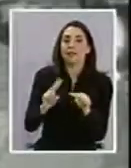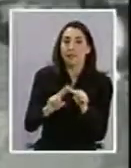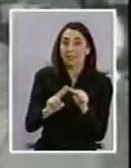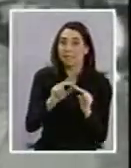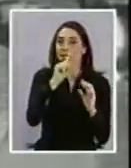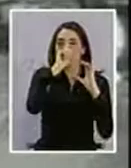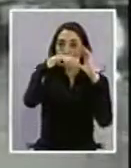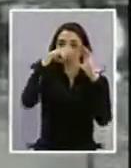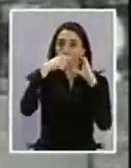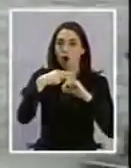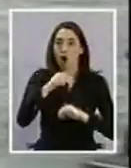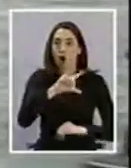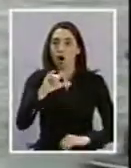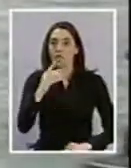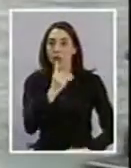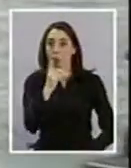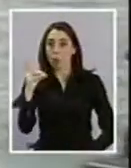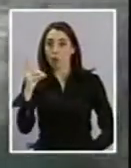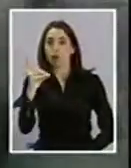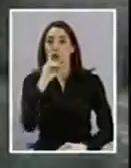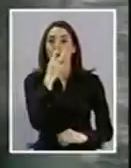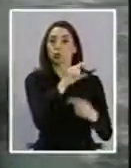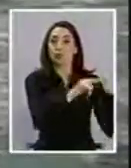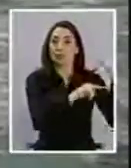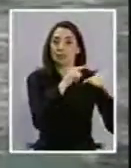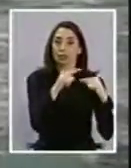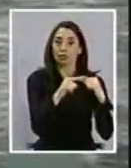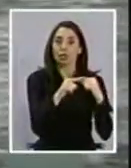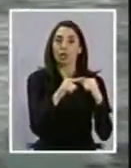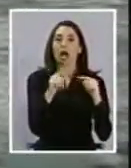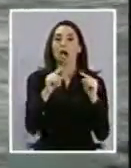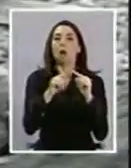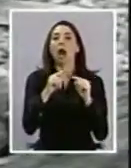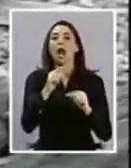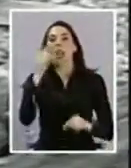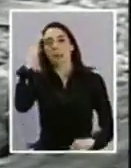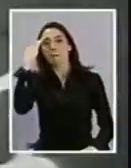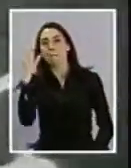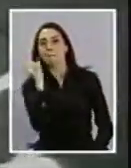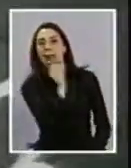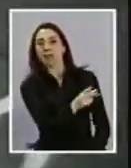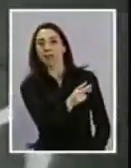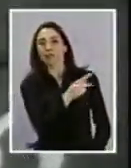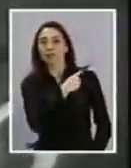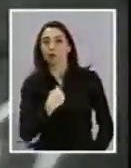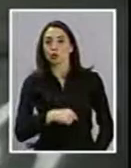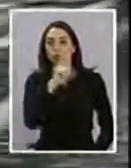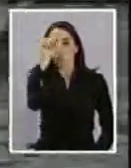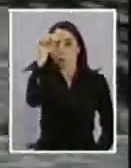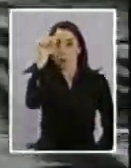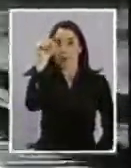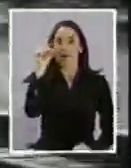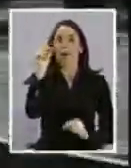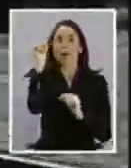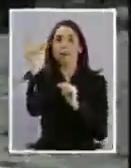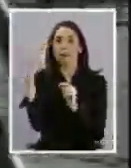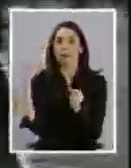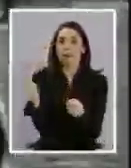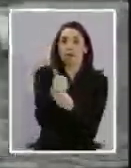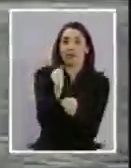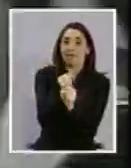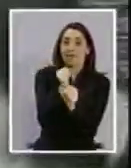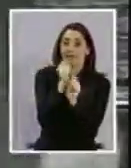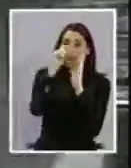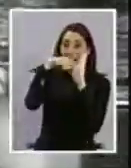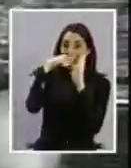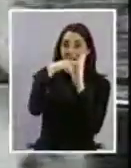Una película que en Hollywood guarda más que su propia historia, la supuesta maldición de Superman, que dice amenazar a todo aquel que se acerca al personaje.